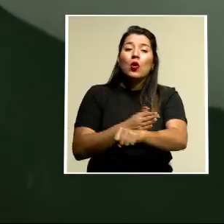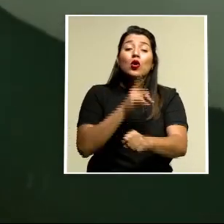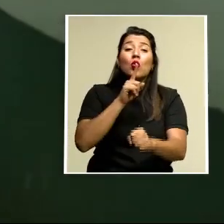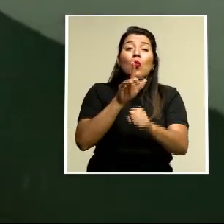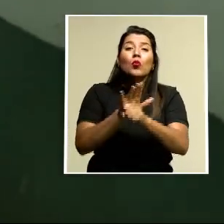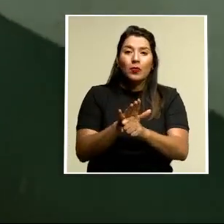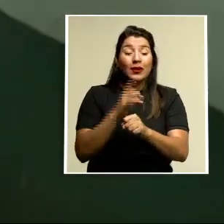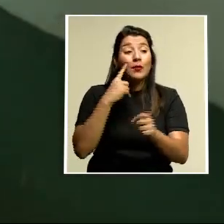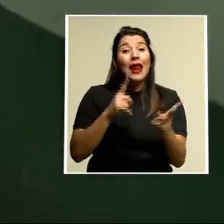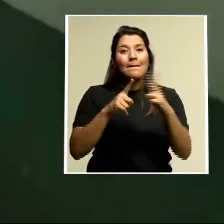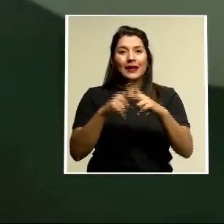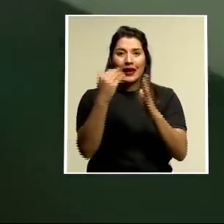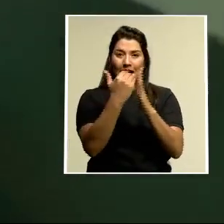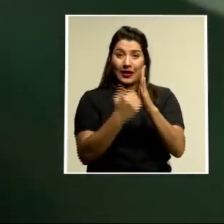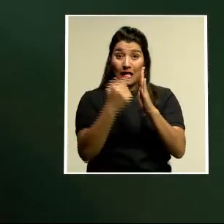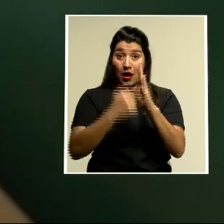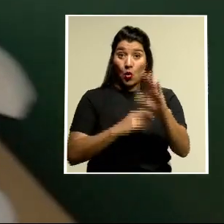los protocolos.